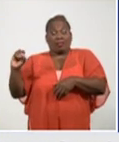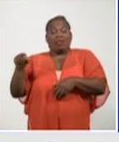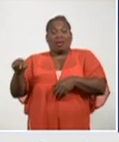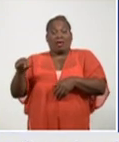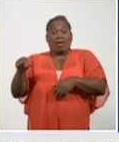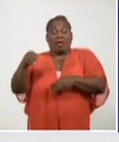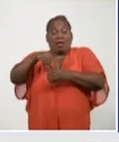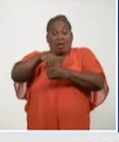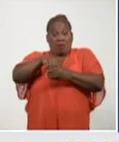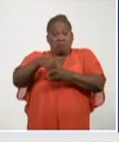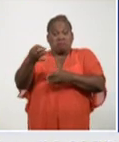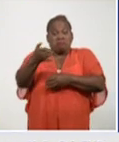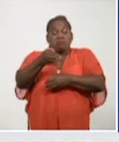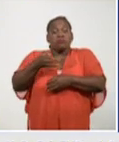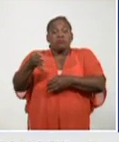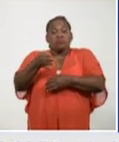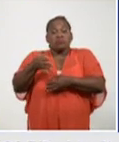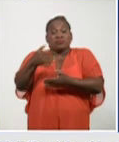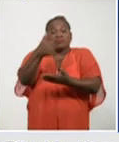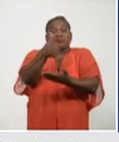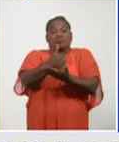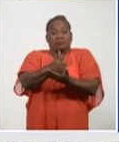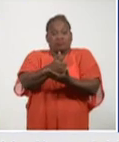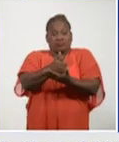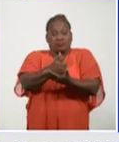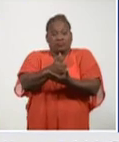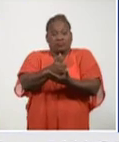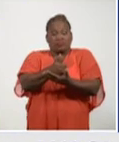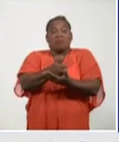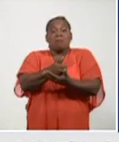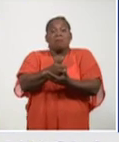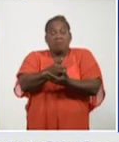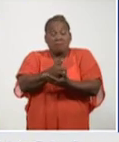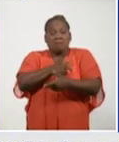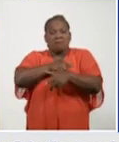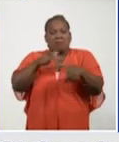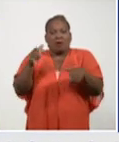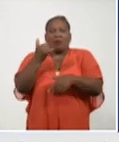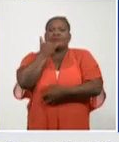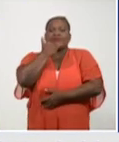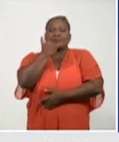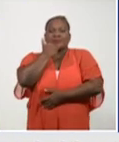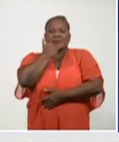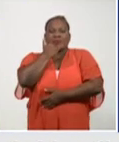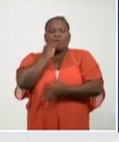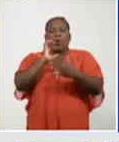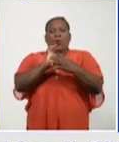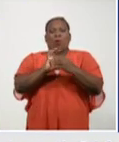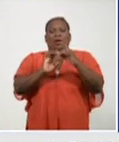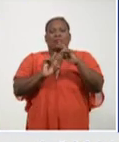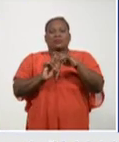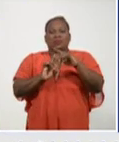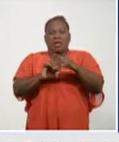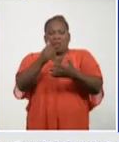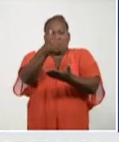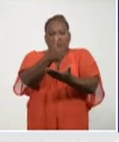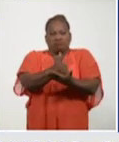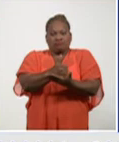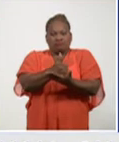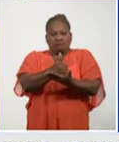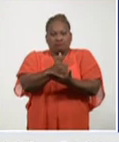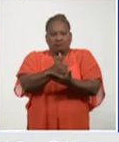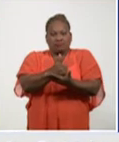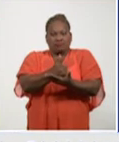municipio cabecera, pues son los de mayor afectación. Guantánamo, municipio cabecera, con